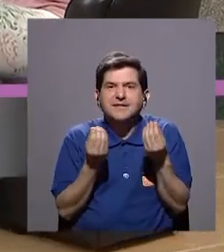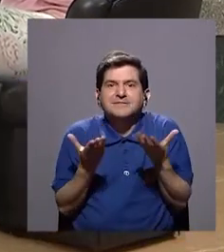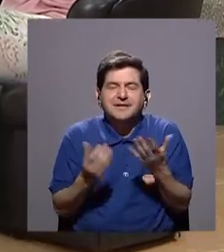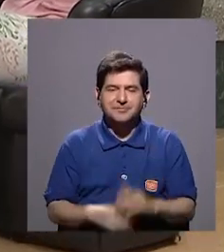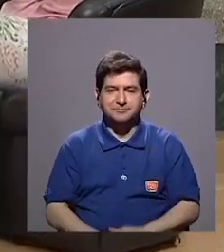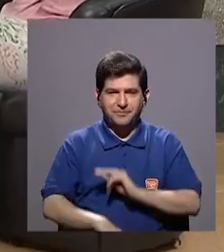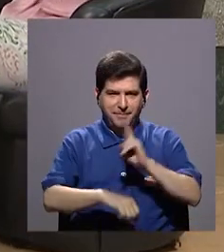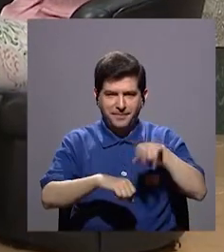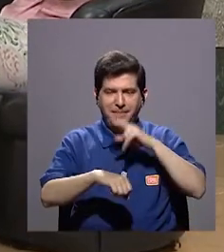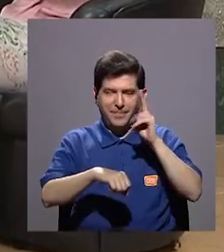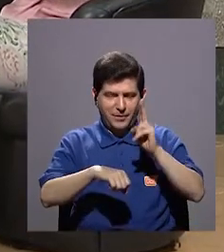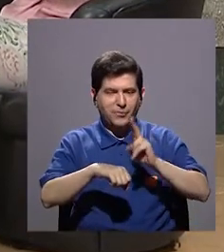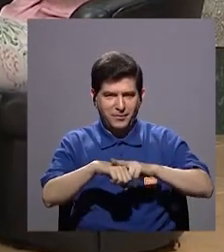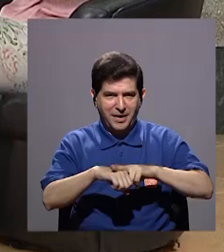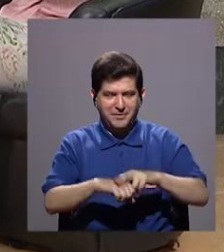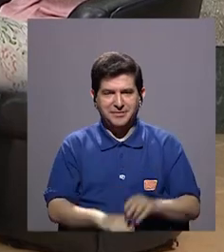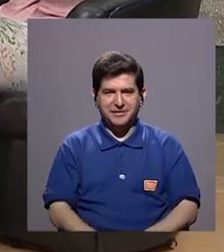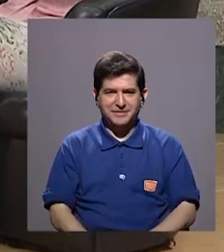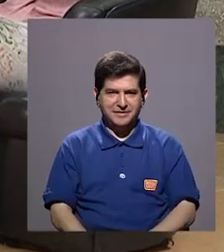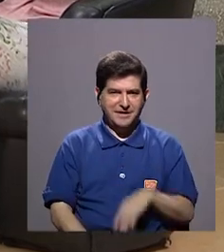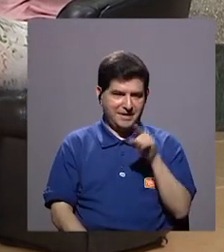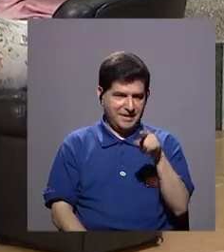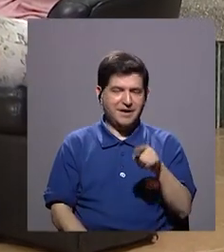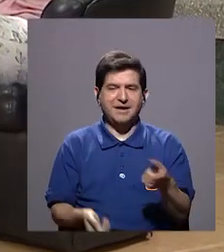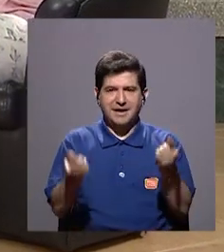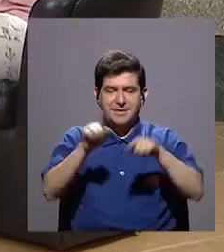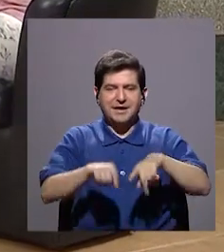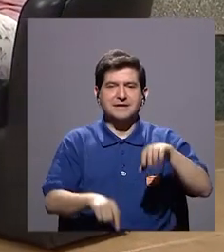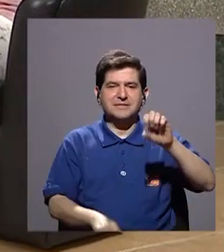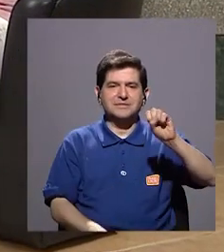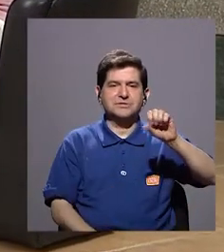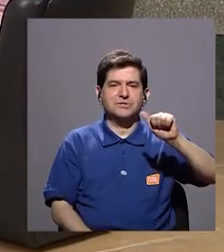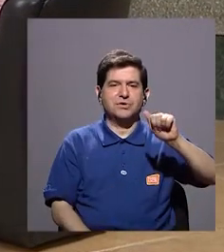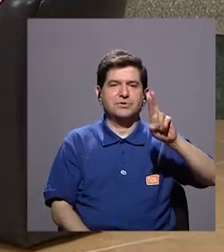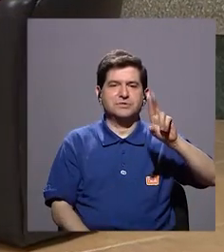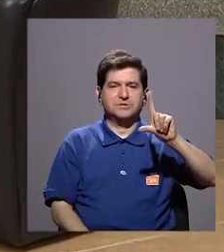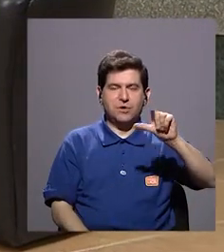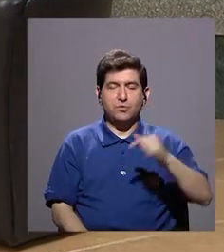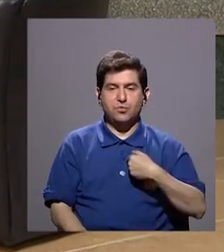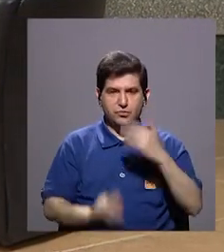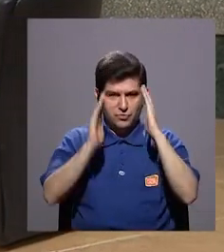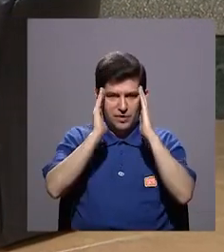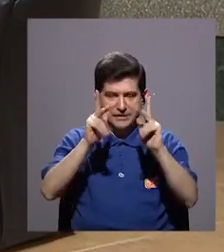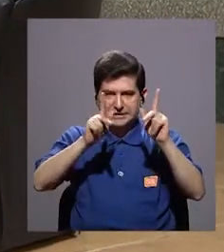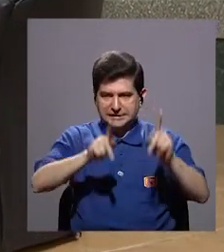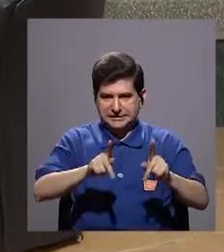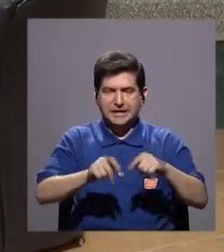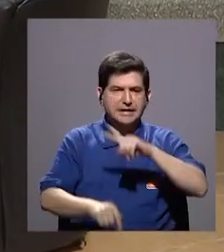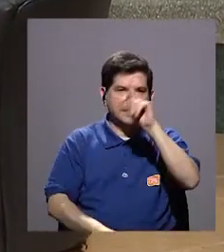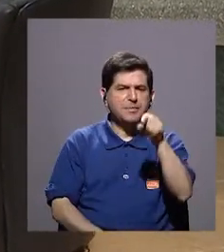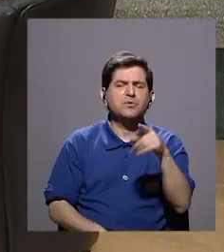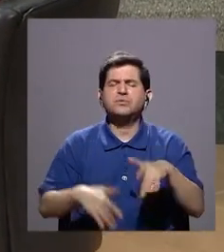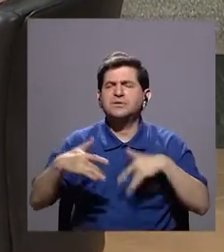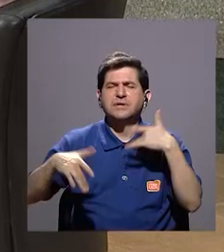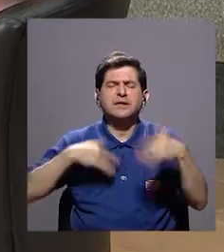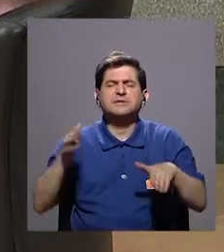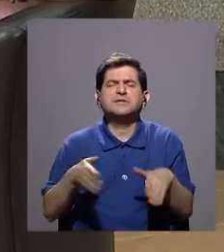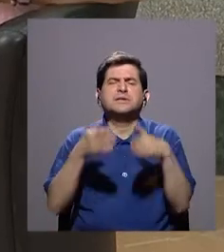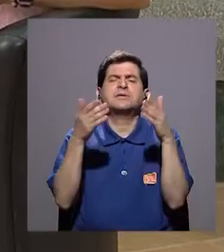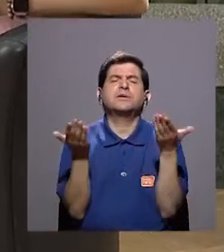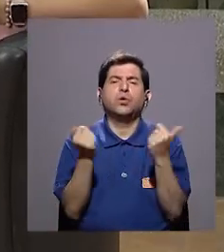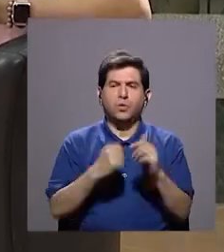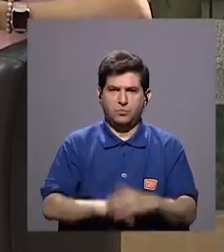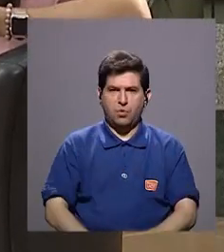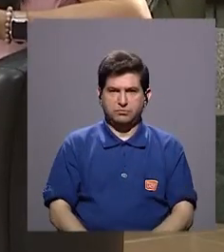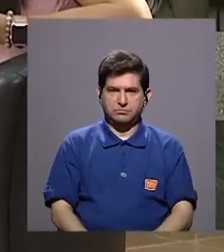¿Qué hacemos? Entonces, normalmente, Saúl, ¿verdad? Sí, correcto. Cuando yo voy a atender a una persona, yo pregunto cómo se